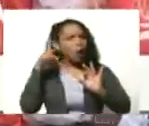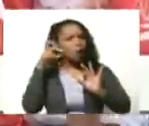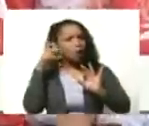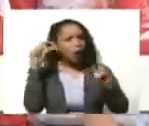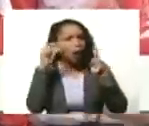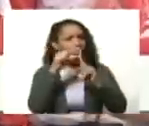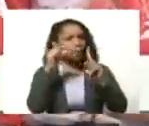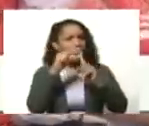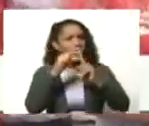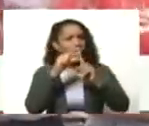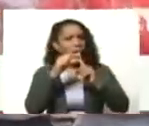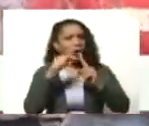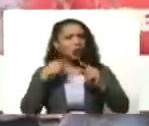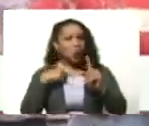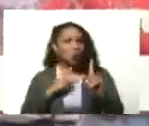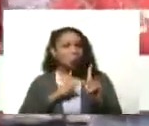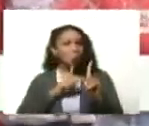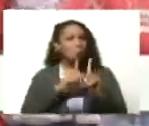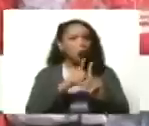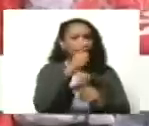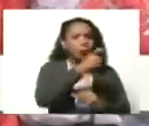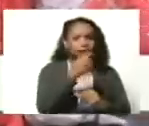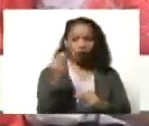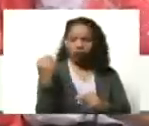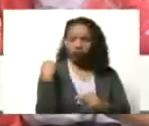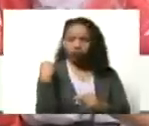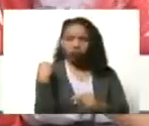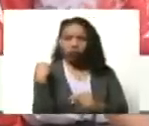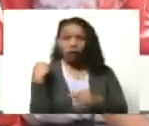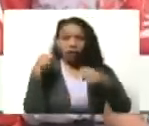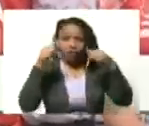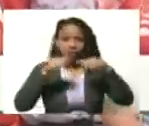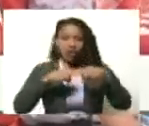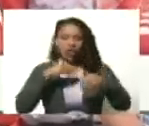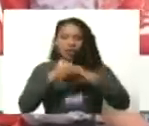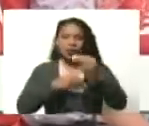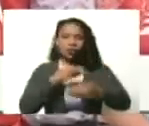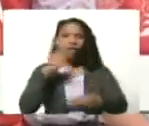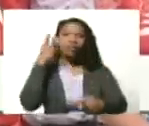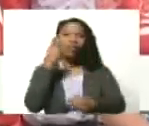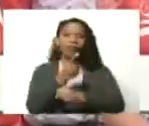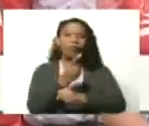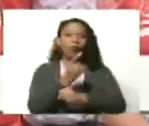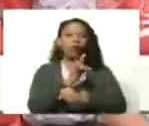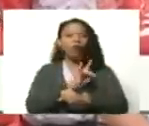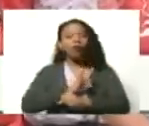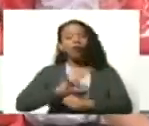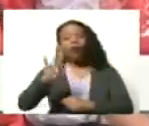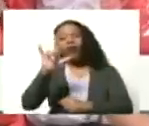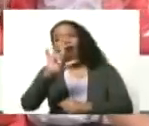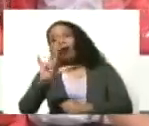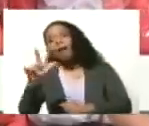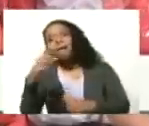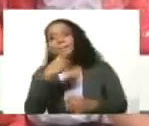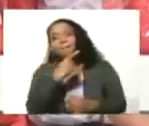¿ves? Me acerco y la gente le dice a uno, de esto que estamos haciendo debemos enamorarnos profundamente.